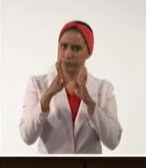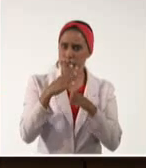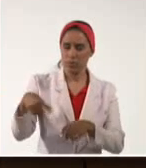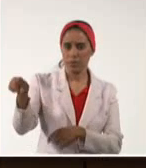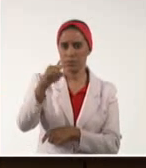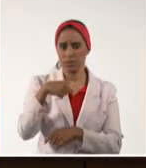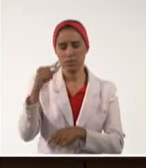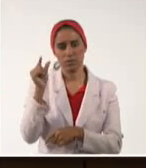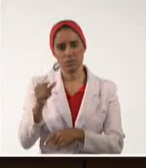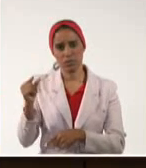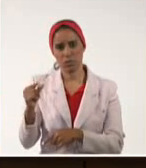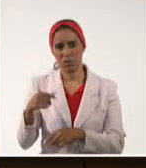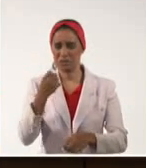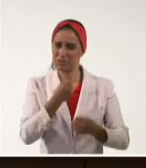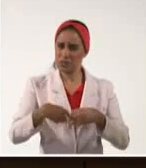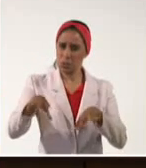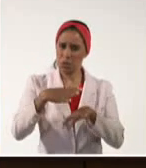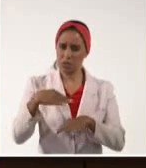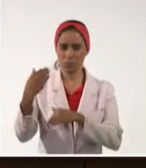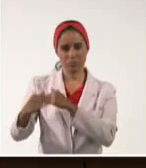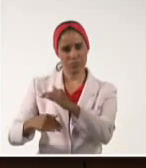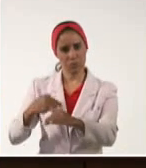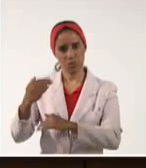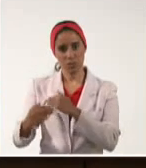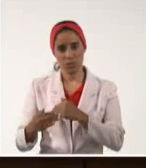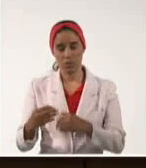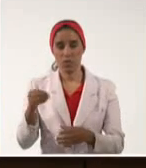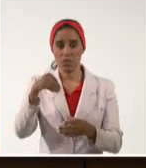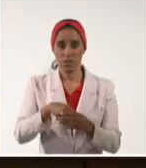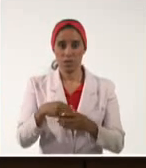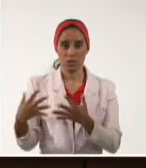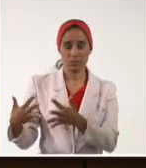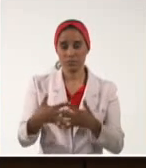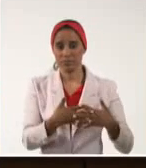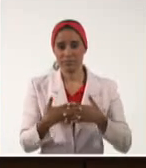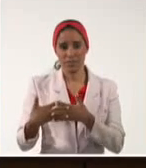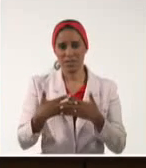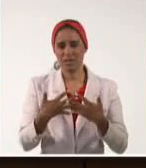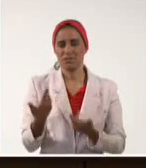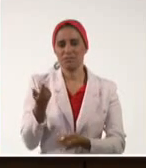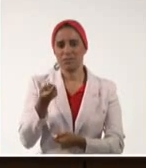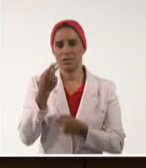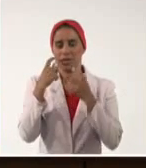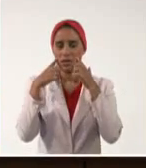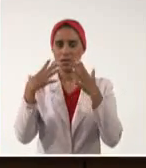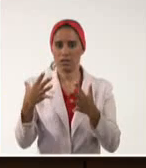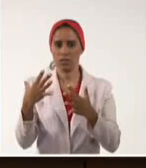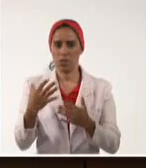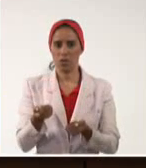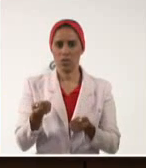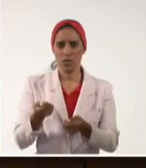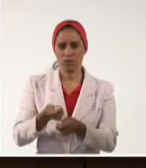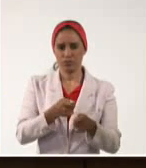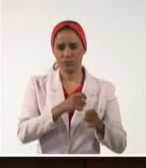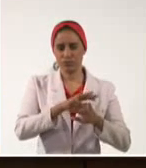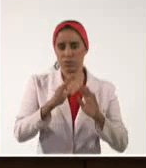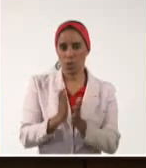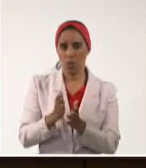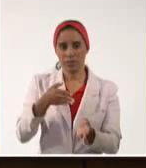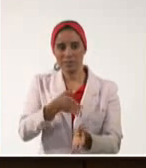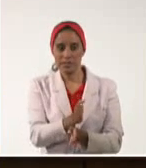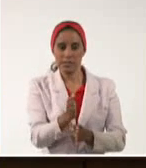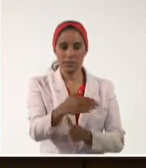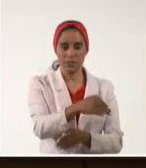manifestado en nuestro proceso. Sus referencias al combate a la corrupción, la chapucería y las indisciplinas